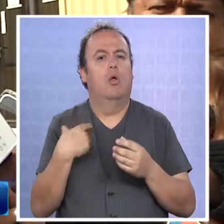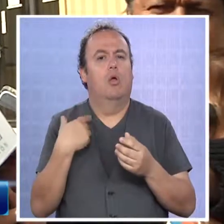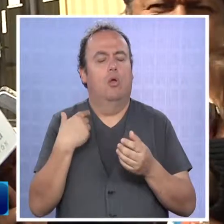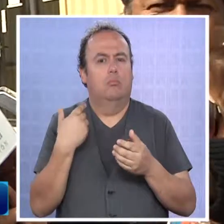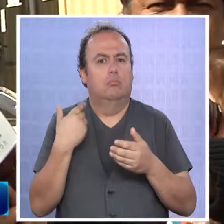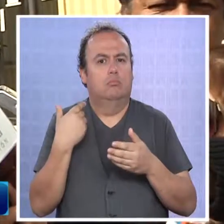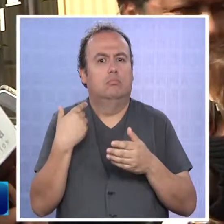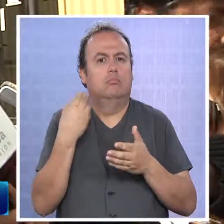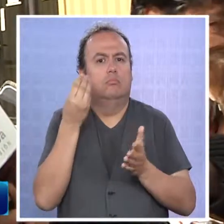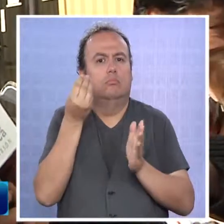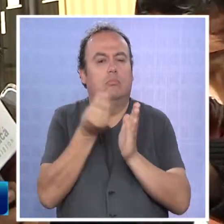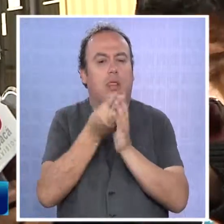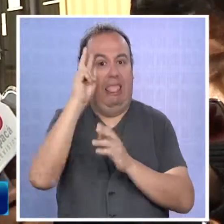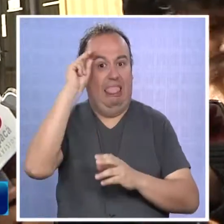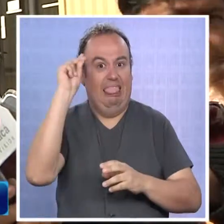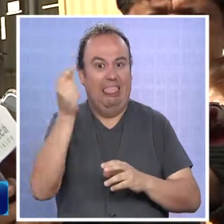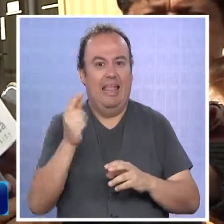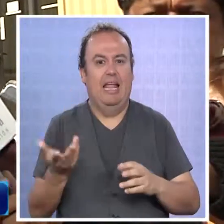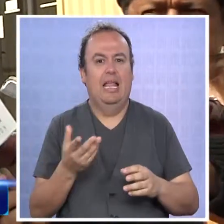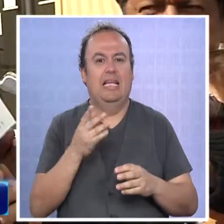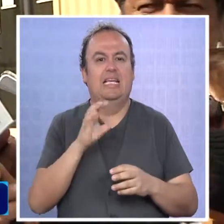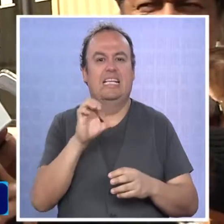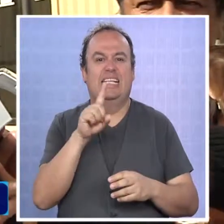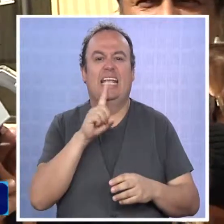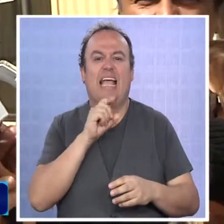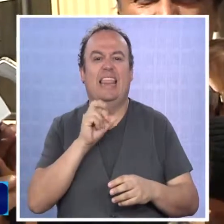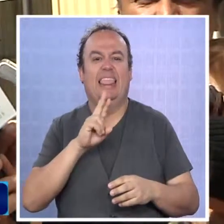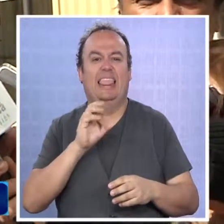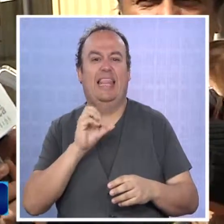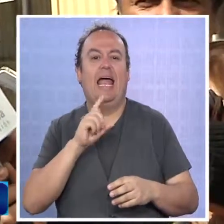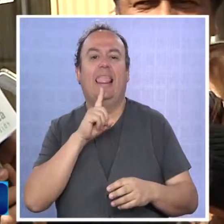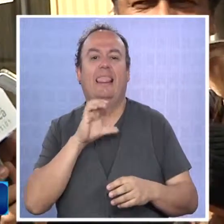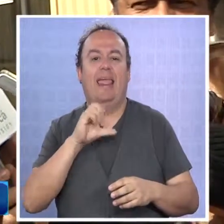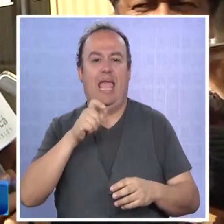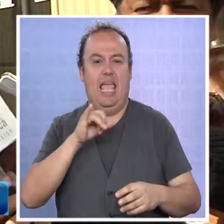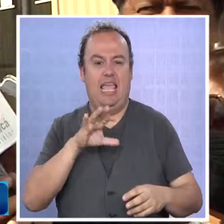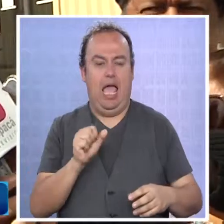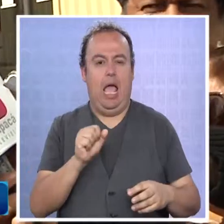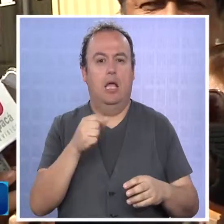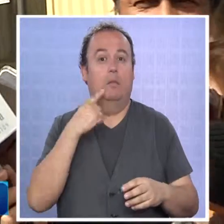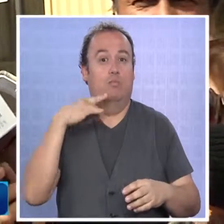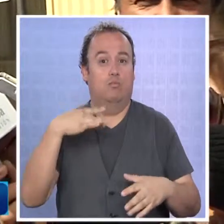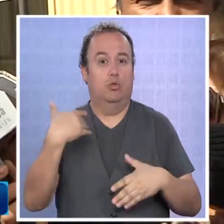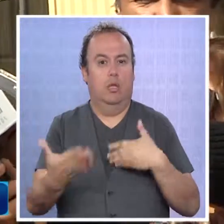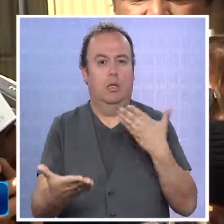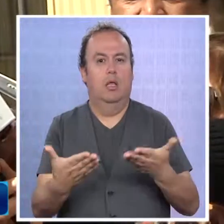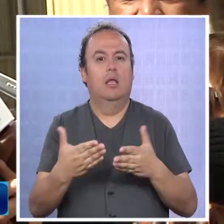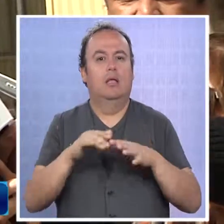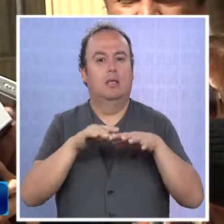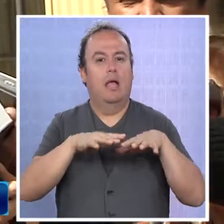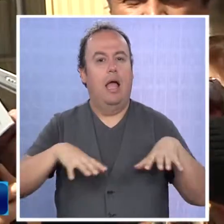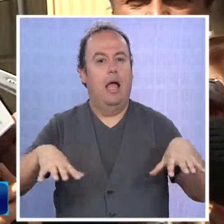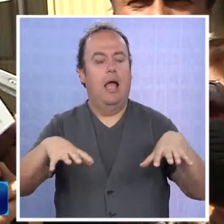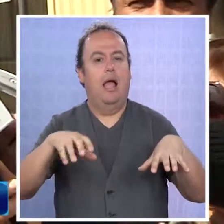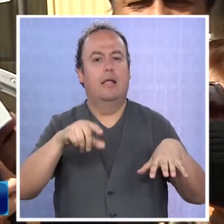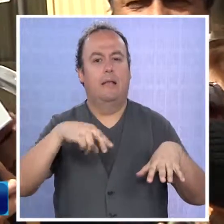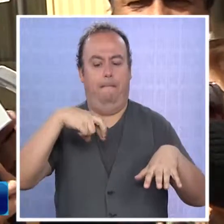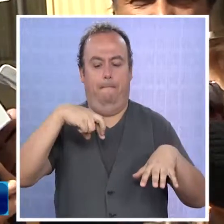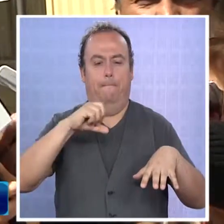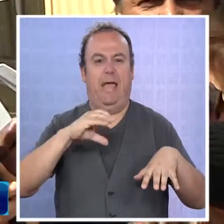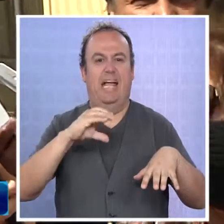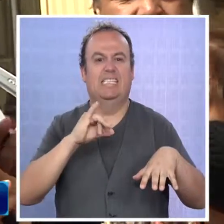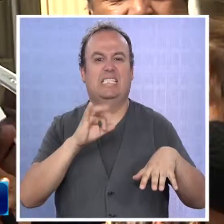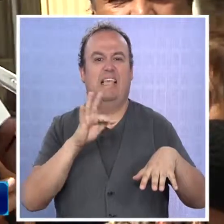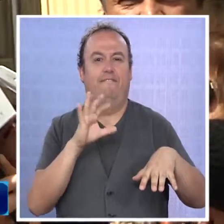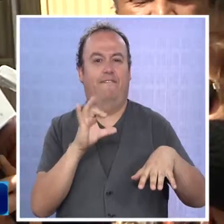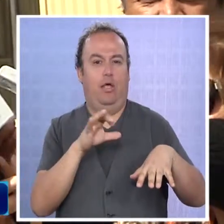nueva estrategia de defensa que le entrega gran importancia a la área del Pacífico. Chile también está terminando